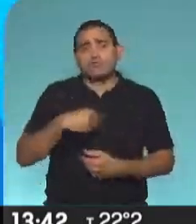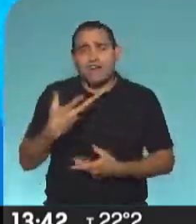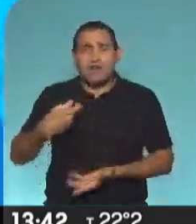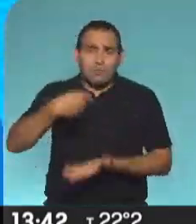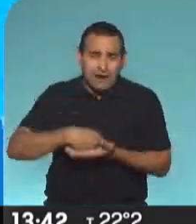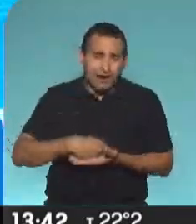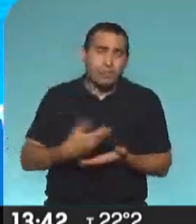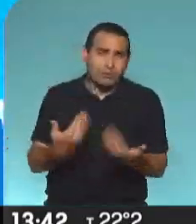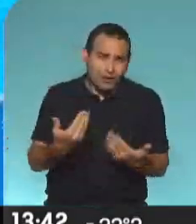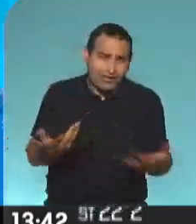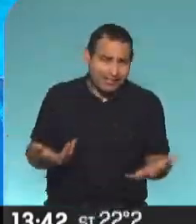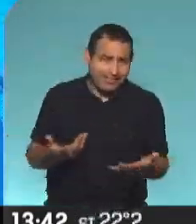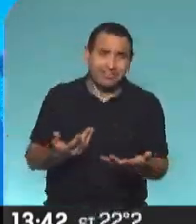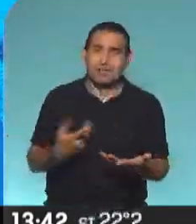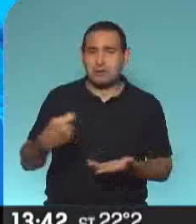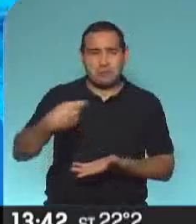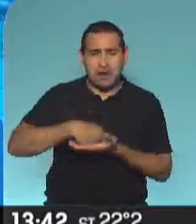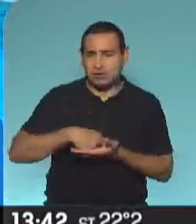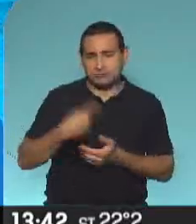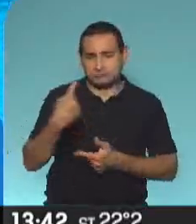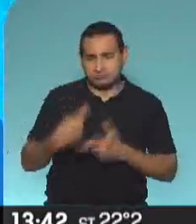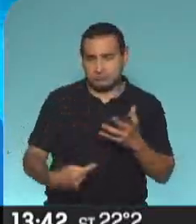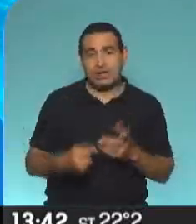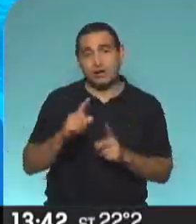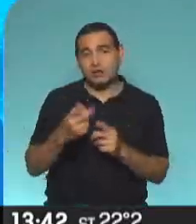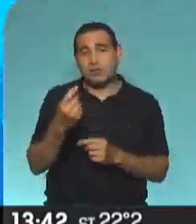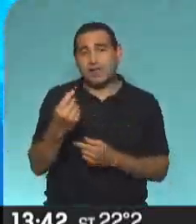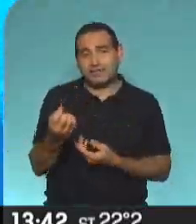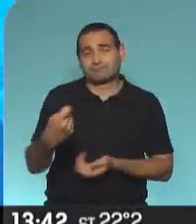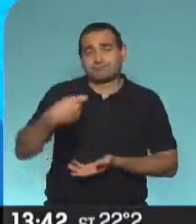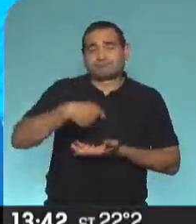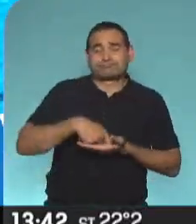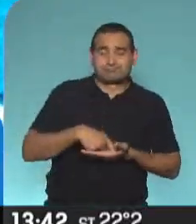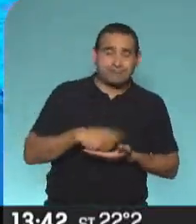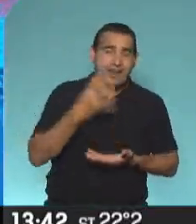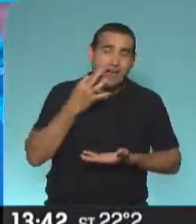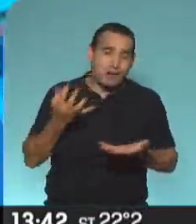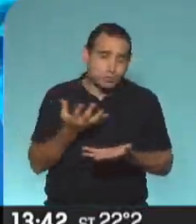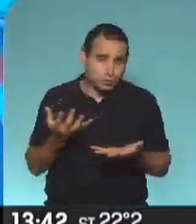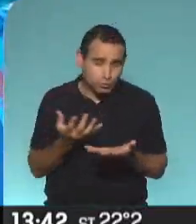opción. Y por diferentes medios de pago acercan algún dinero al club o